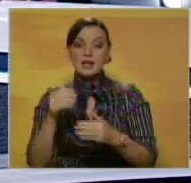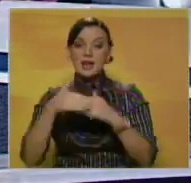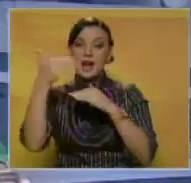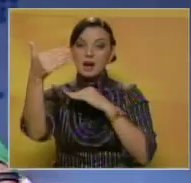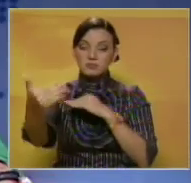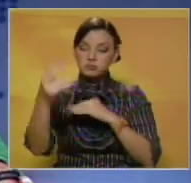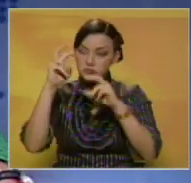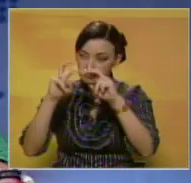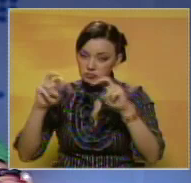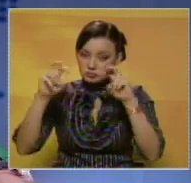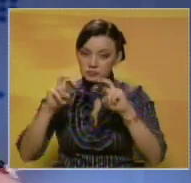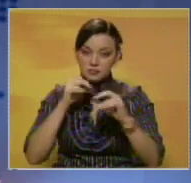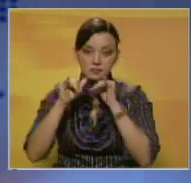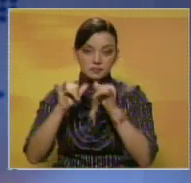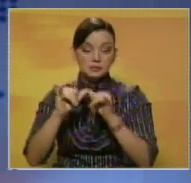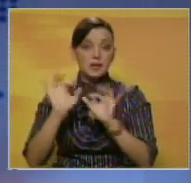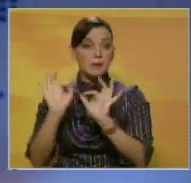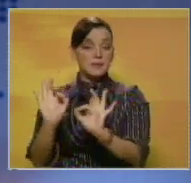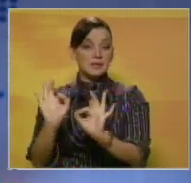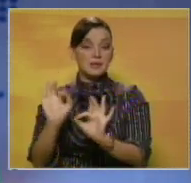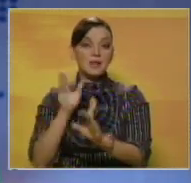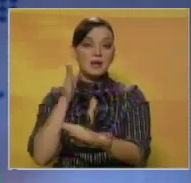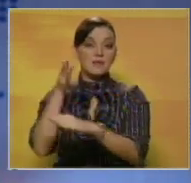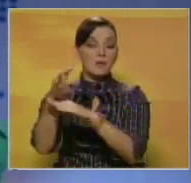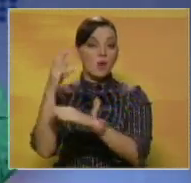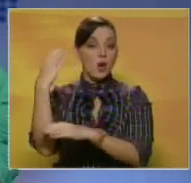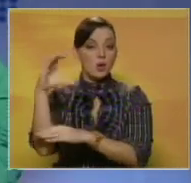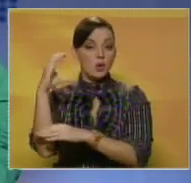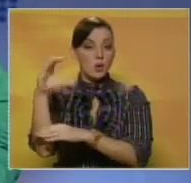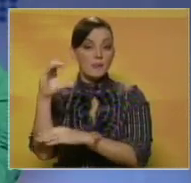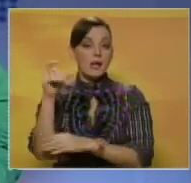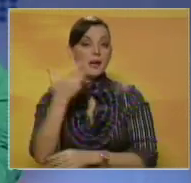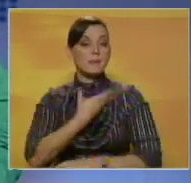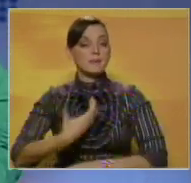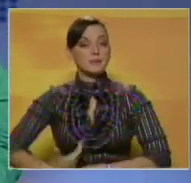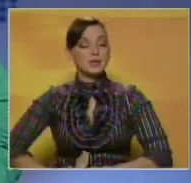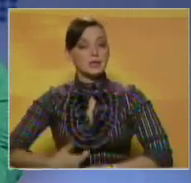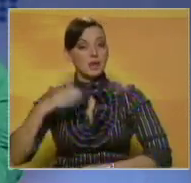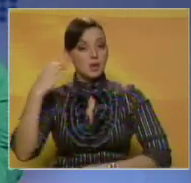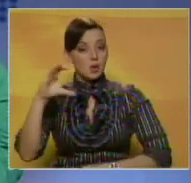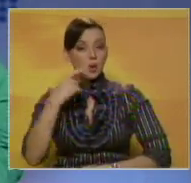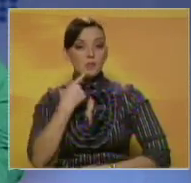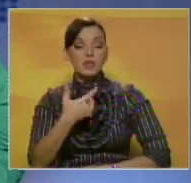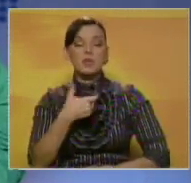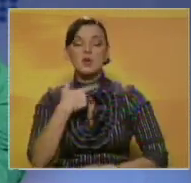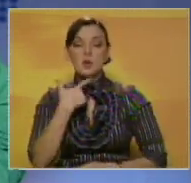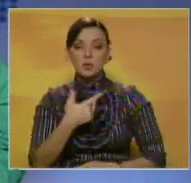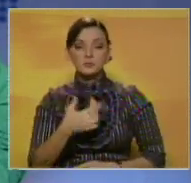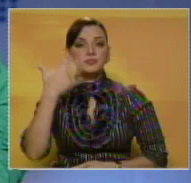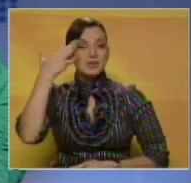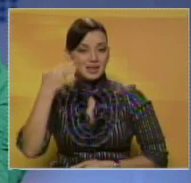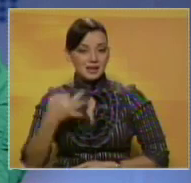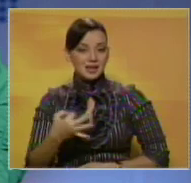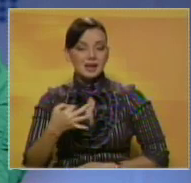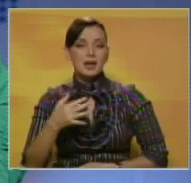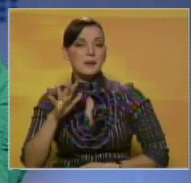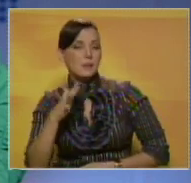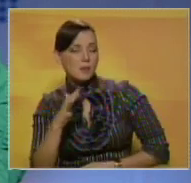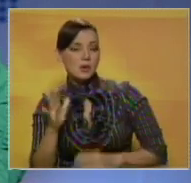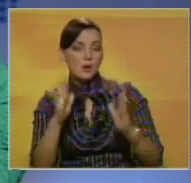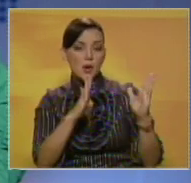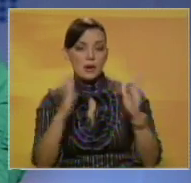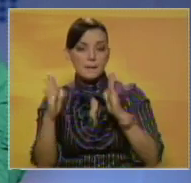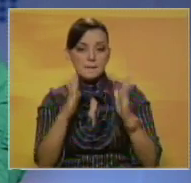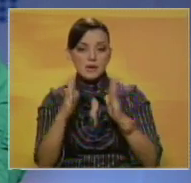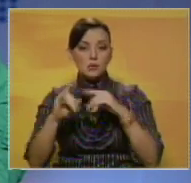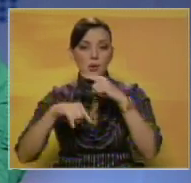fronteras. Precisamente nos trasladamos a Colombia, donde el presidente Juan Manuel Santos ratificó su convicción de que a más tardar en marzo del